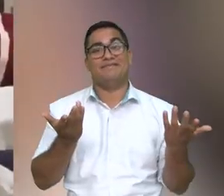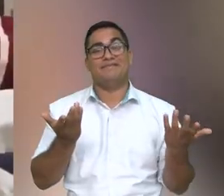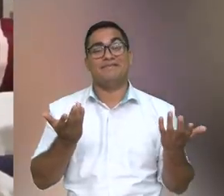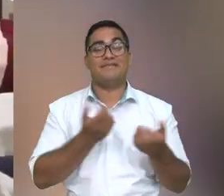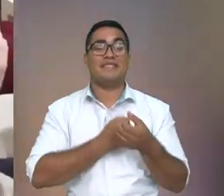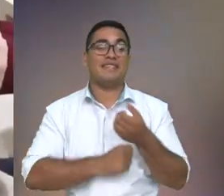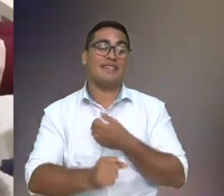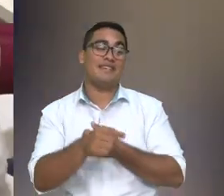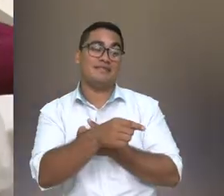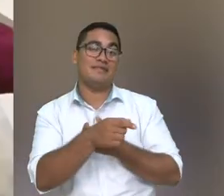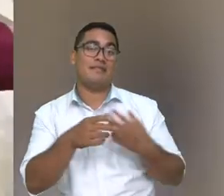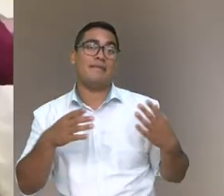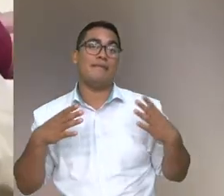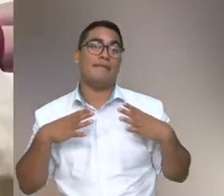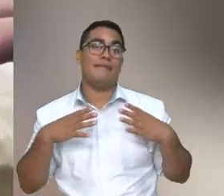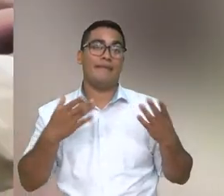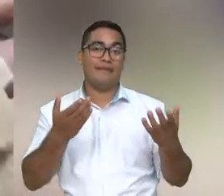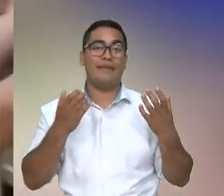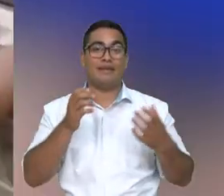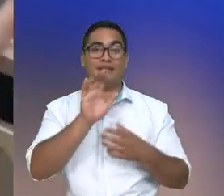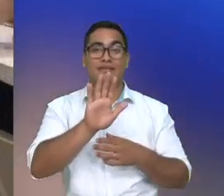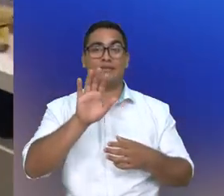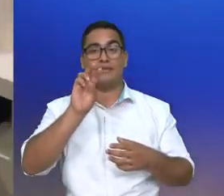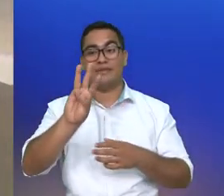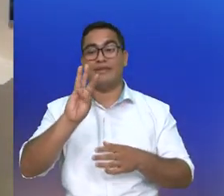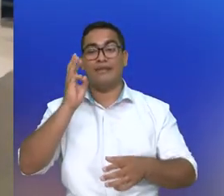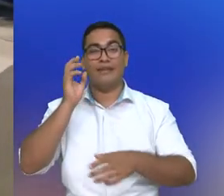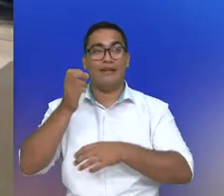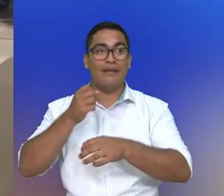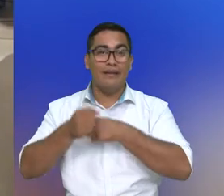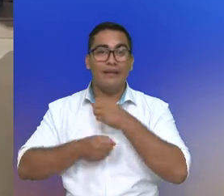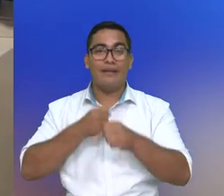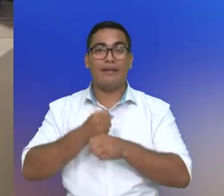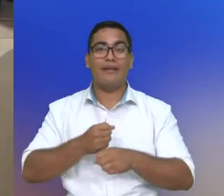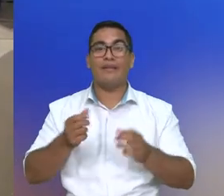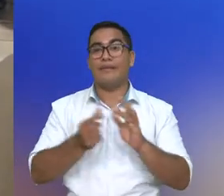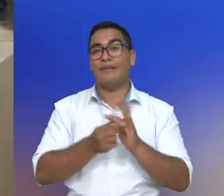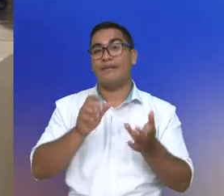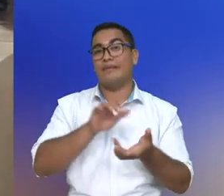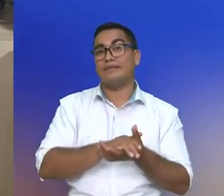con estas vacaciones querían celebrar su 53 aniversario de boda.